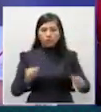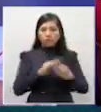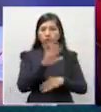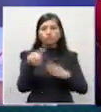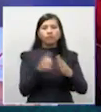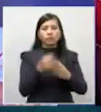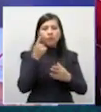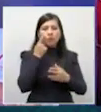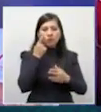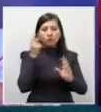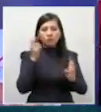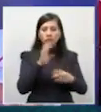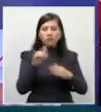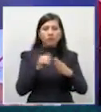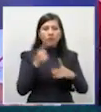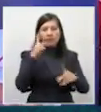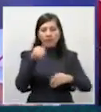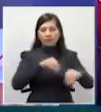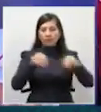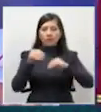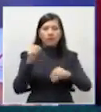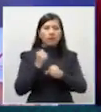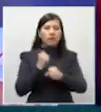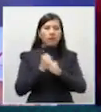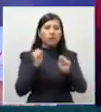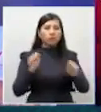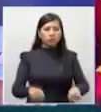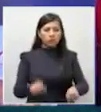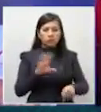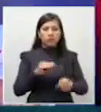es la hermenéutica para poder trabajar con nosotros y hacemos la